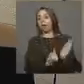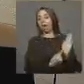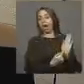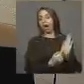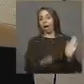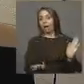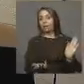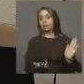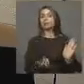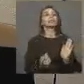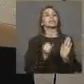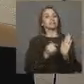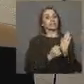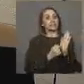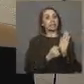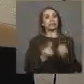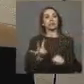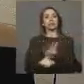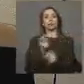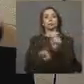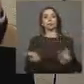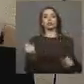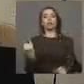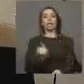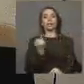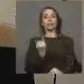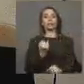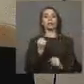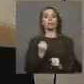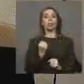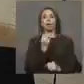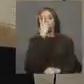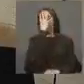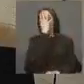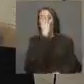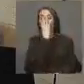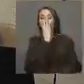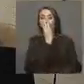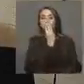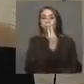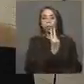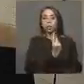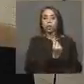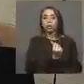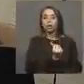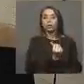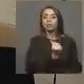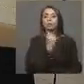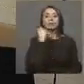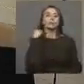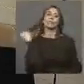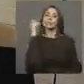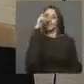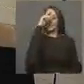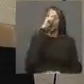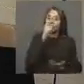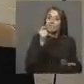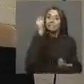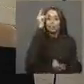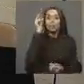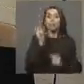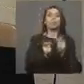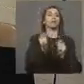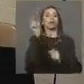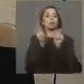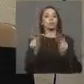eso perjudicará a los independientes que pueden verse atraídos, aunque sea difícil entenderlo, pero pueden